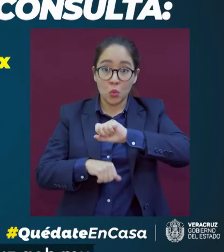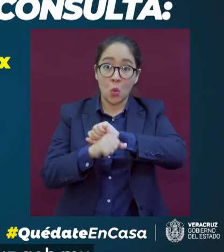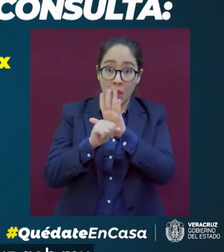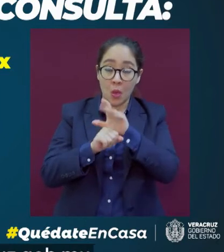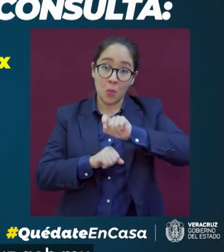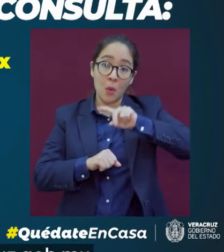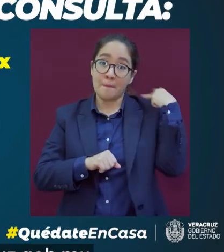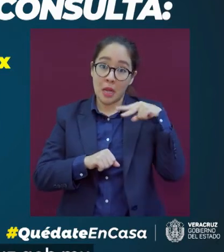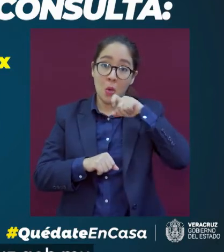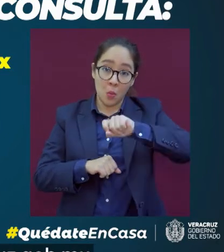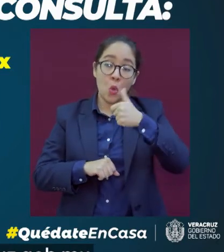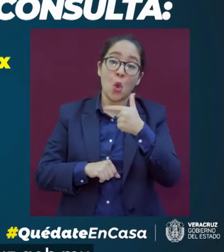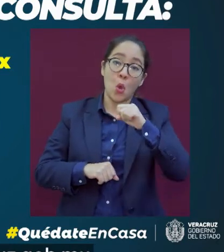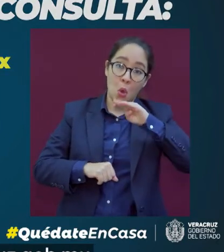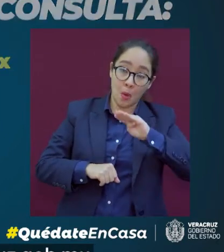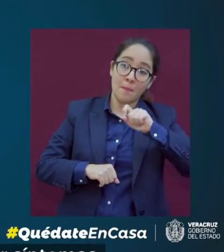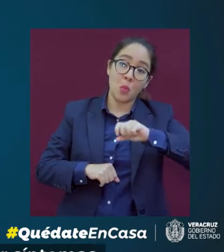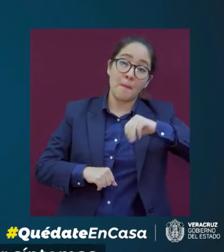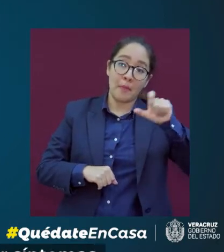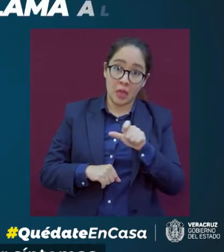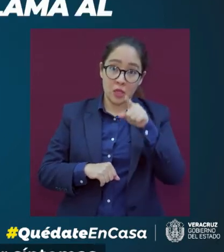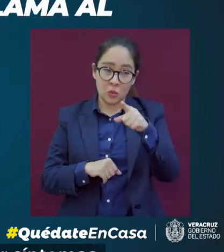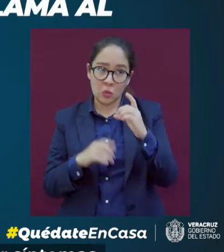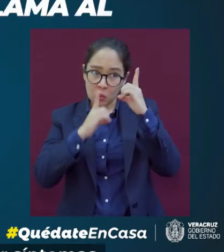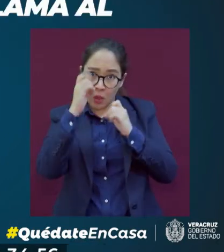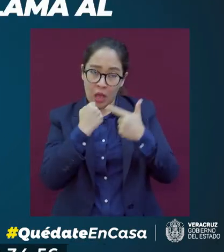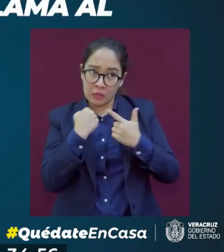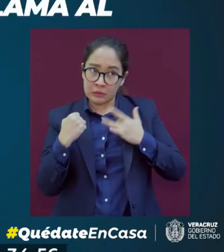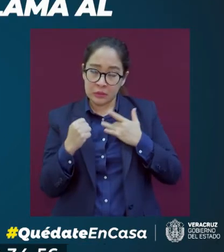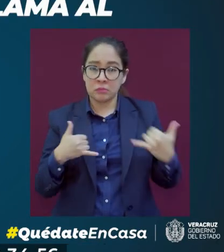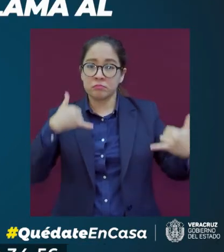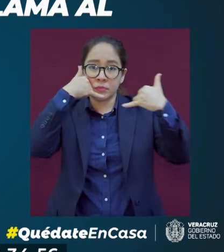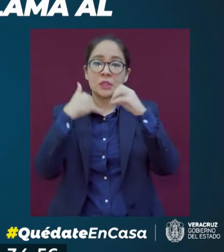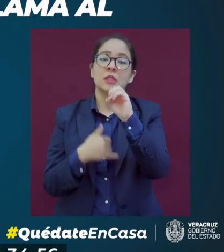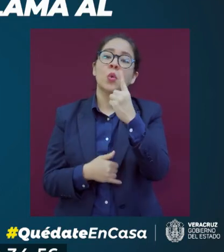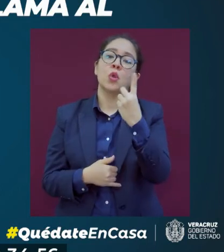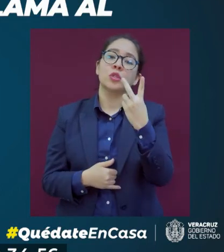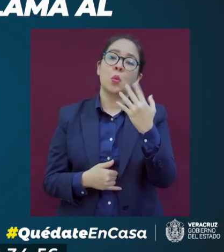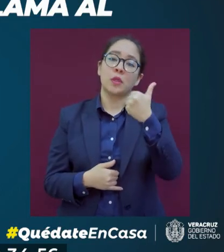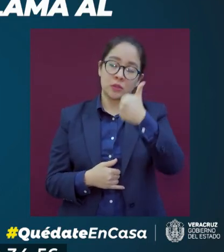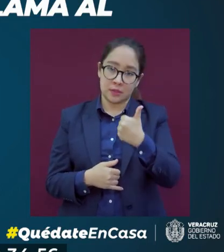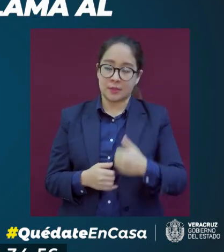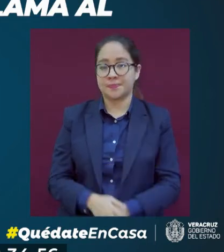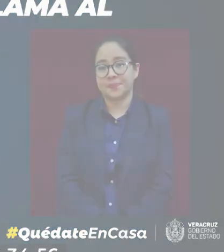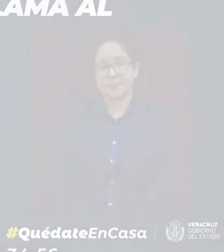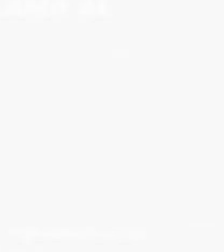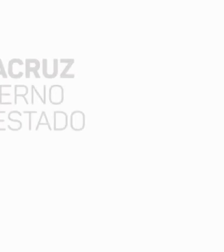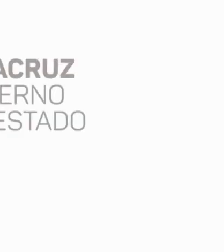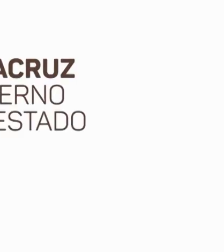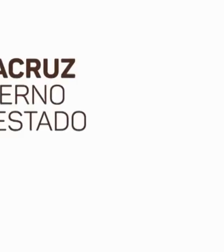coronavirus.veracruz.gov.mx. En caso de presentar síntomas, llama al 800-0123-456.